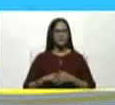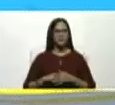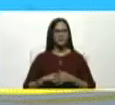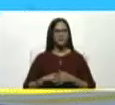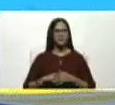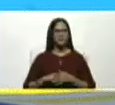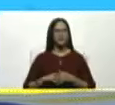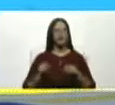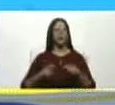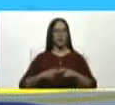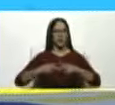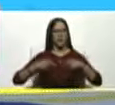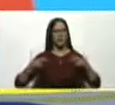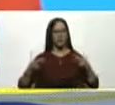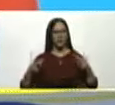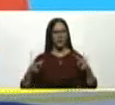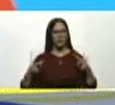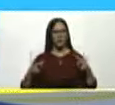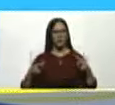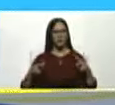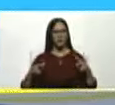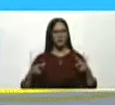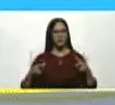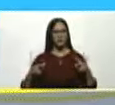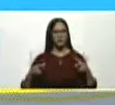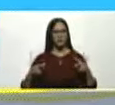Con crecimiento,